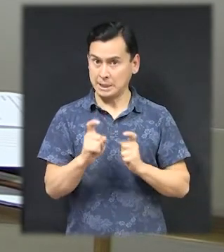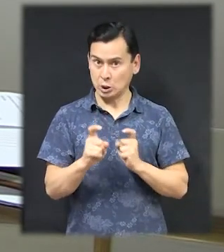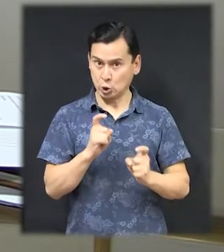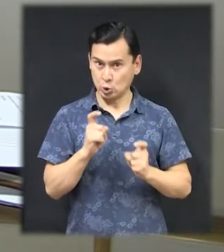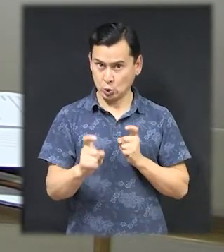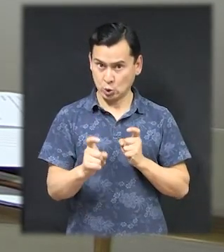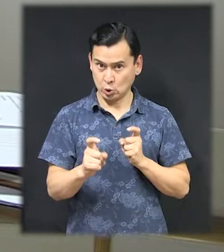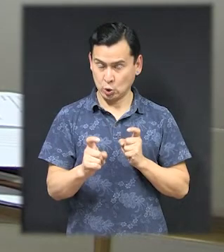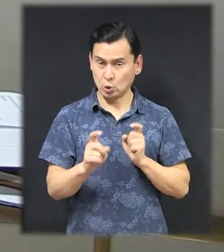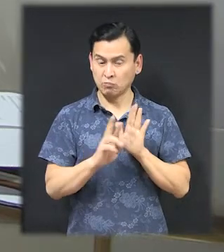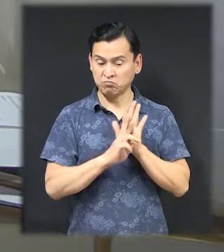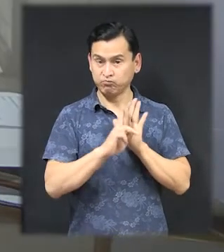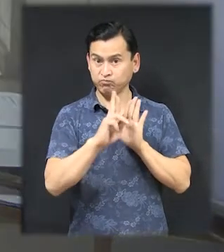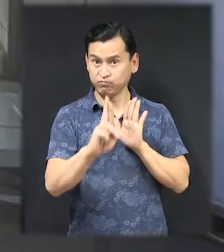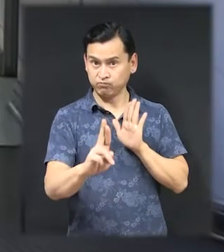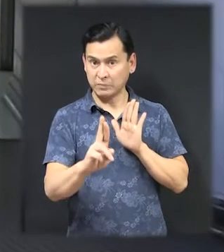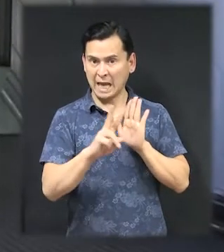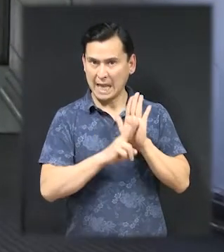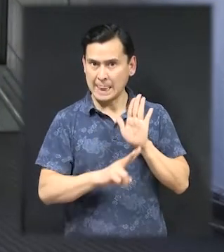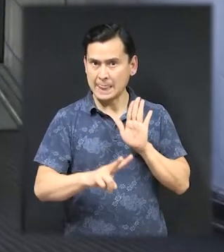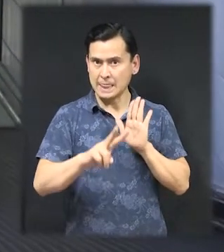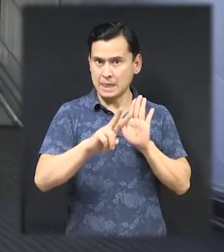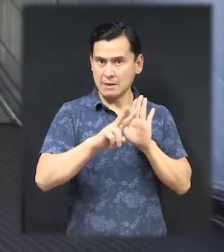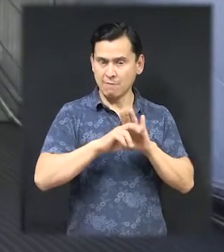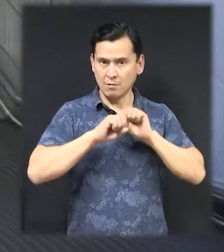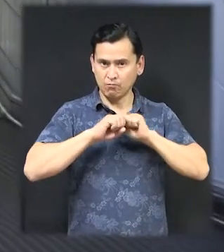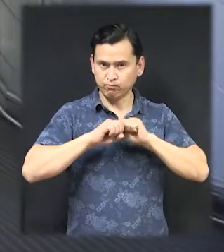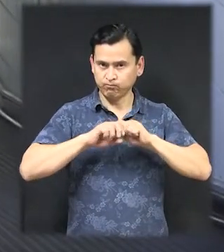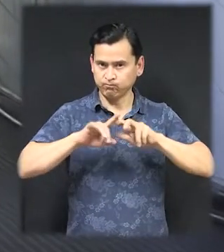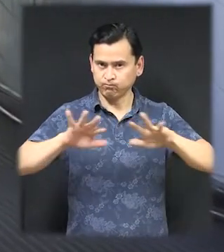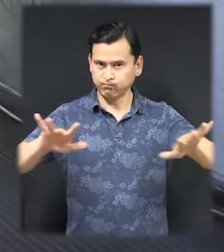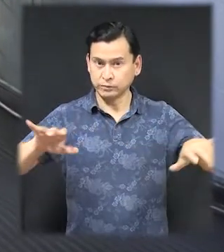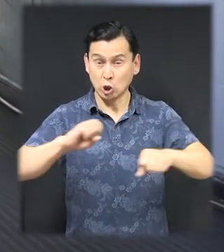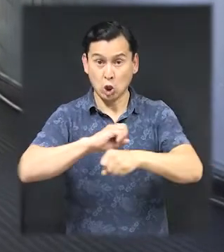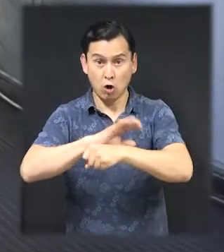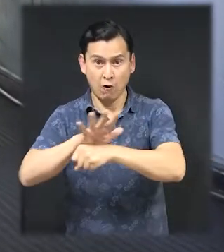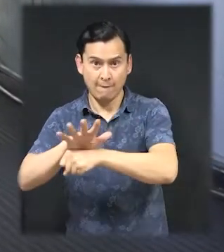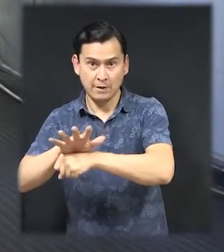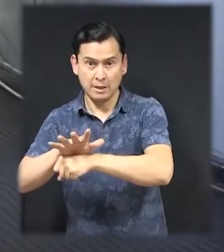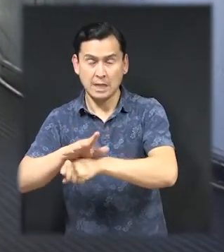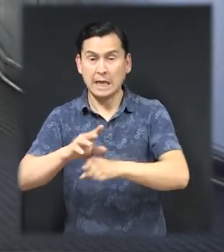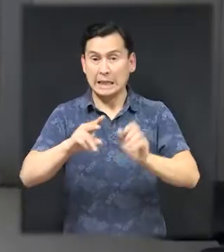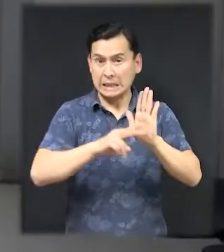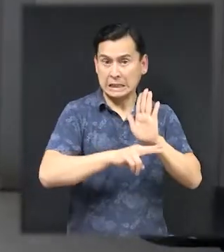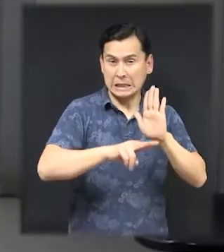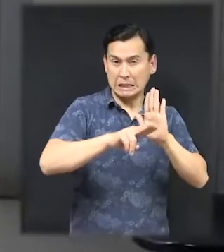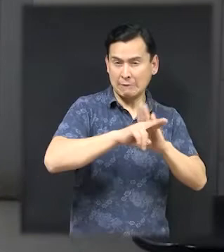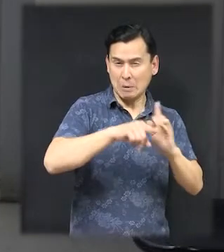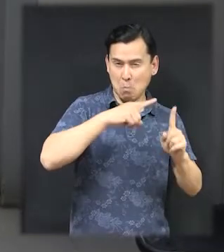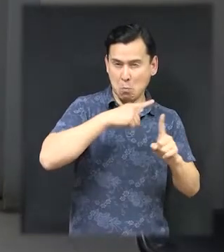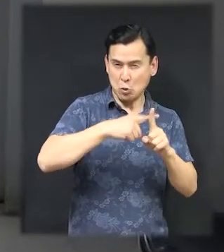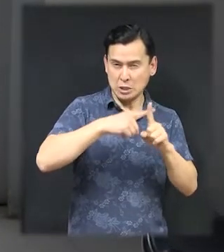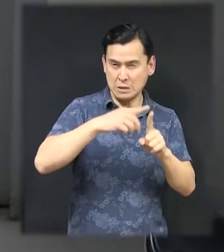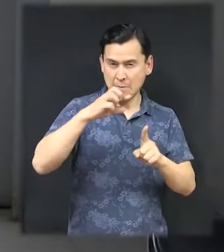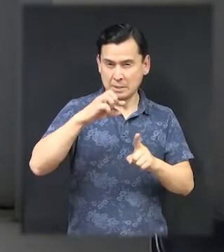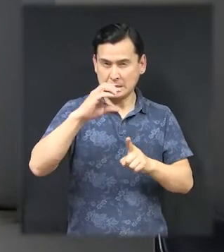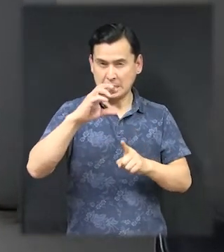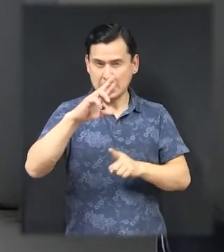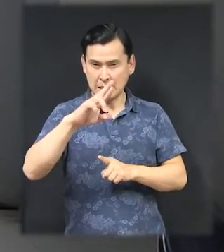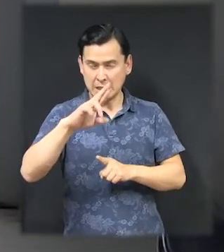posible recibir visitas. Para eso es necesario poder validar a profesionales de